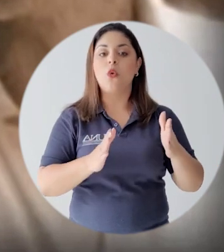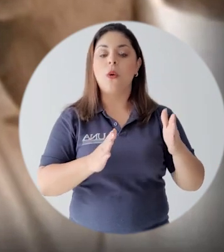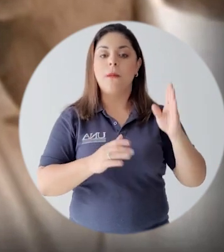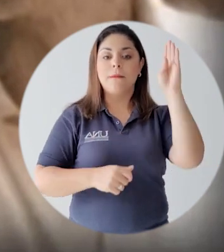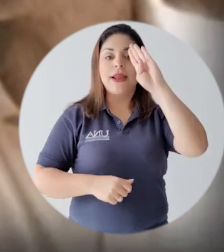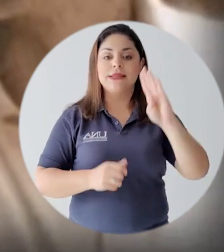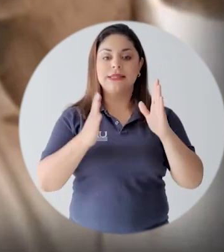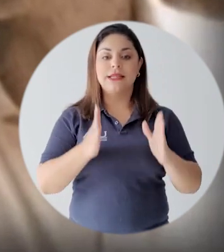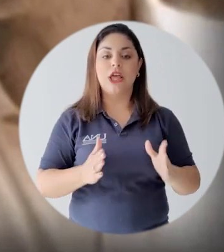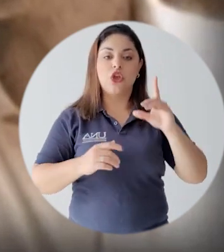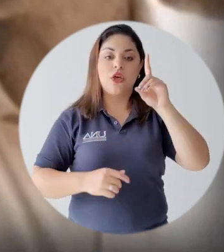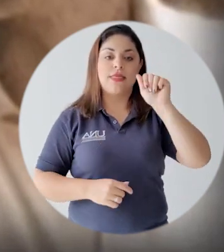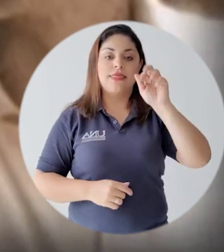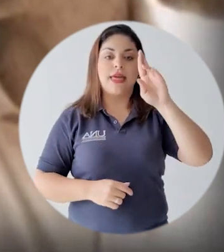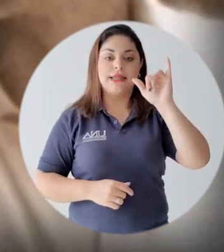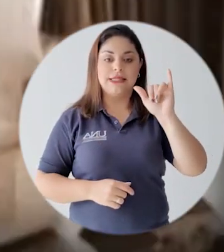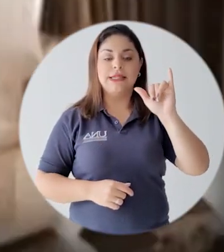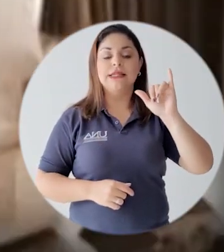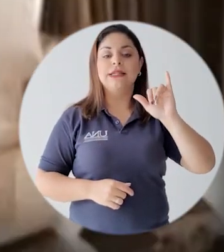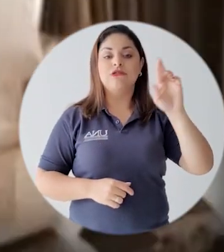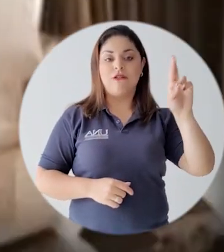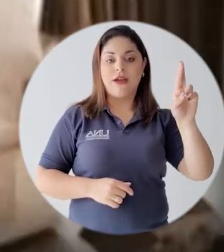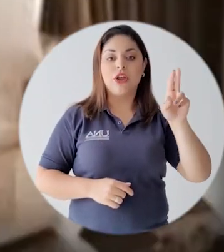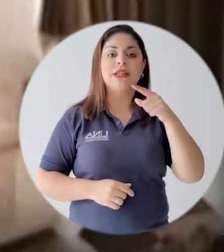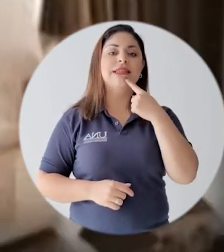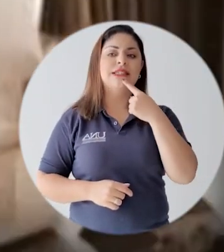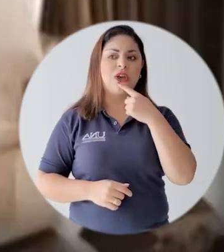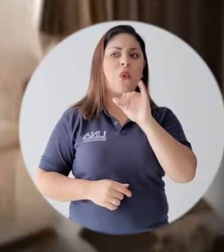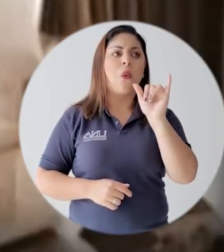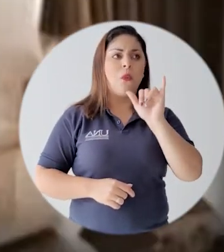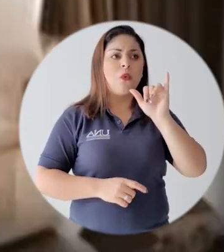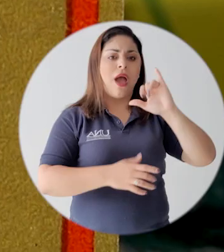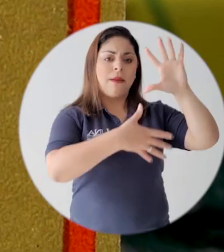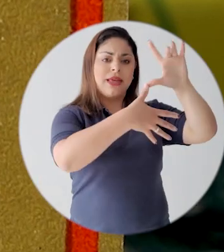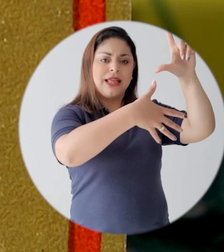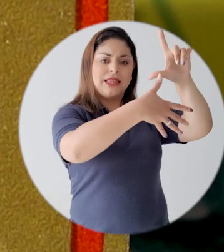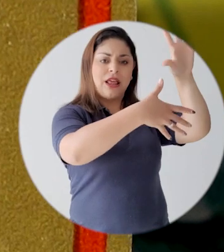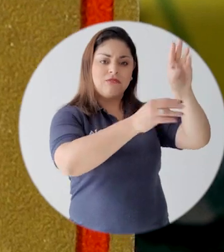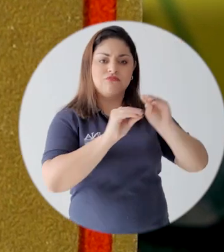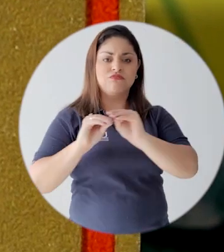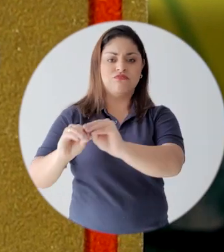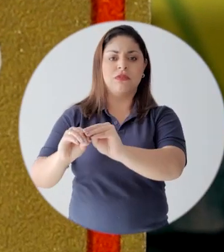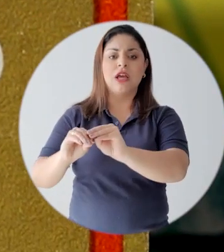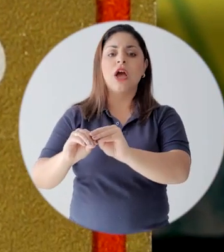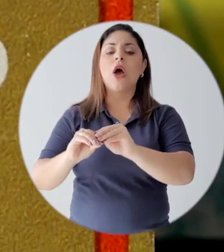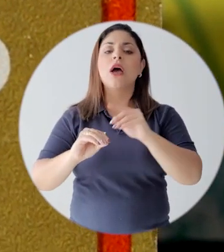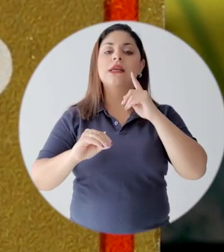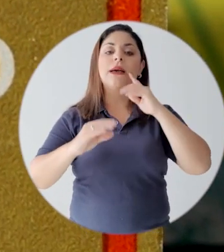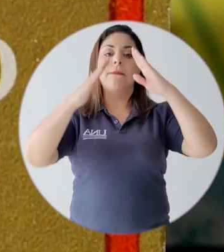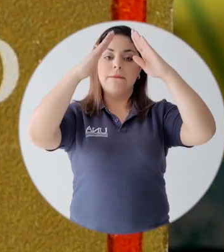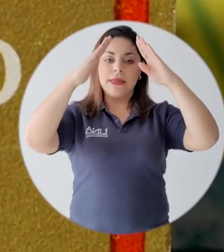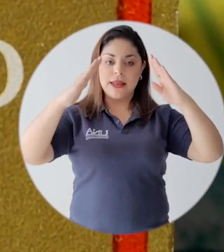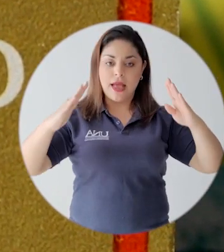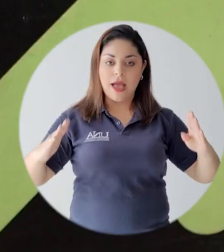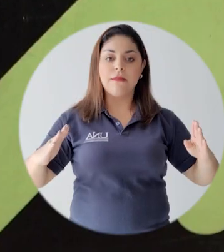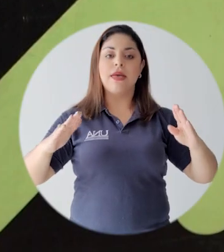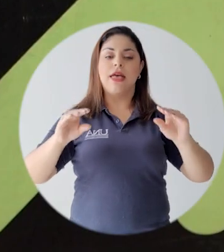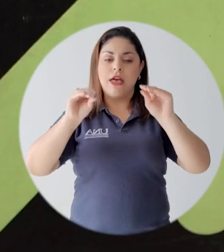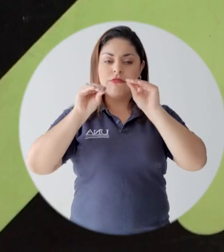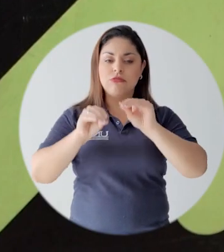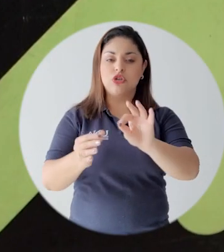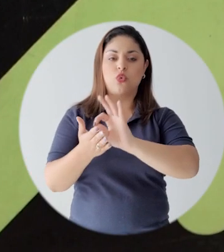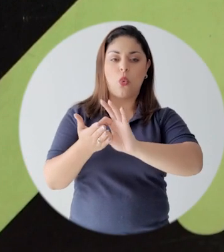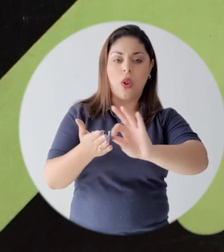brasileño Darcy Ribeiro como la alternativa de América Latina a la universidad escolástica, elitista y